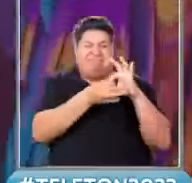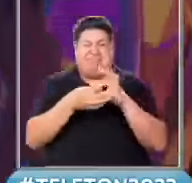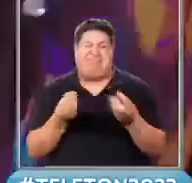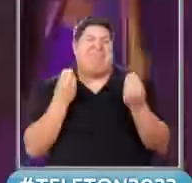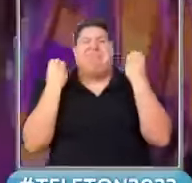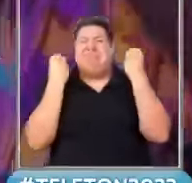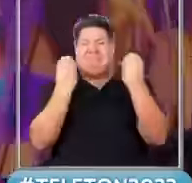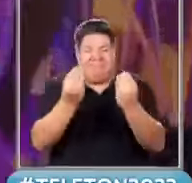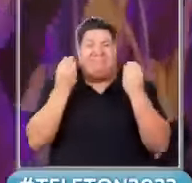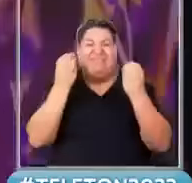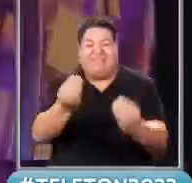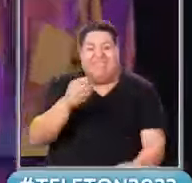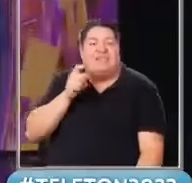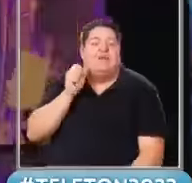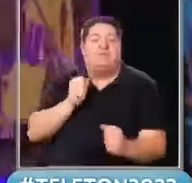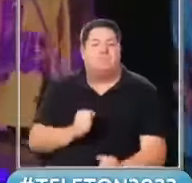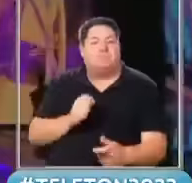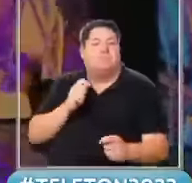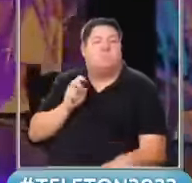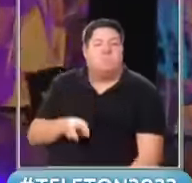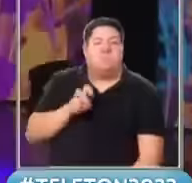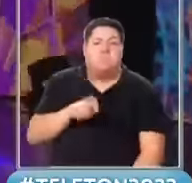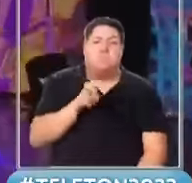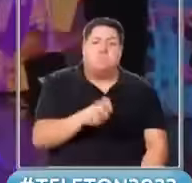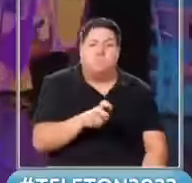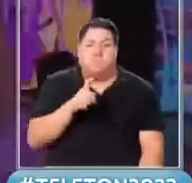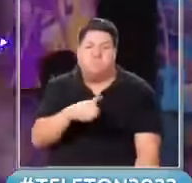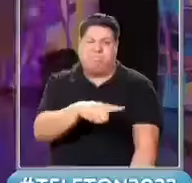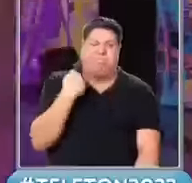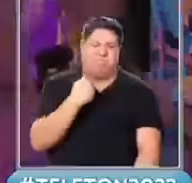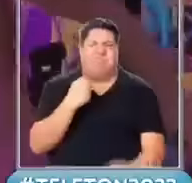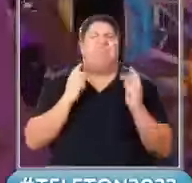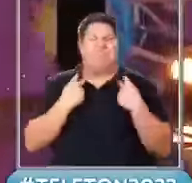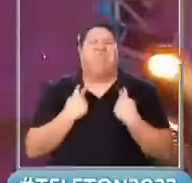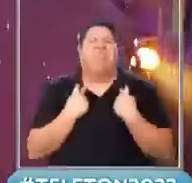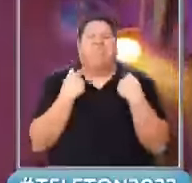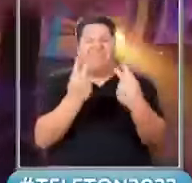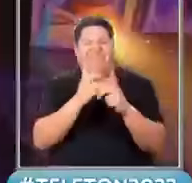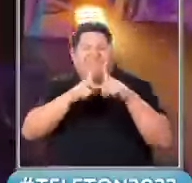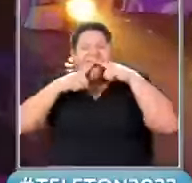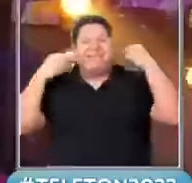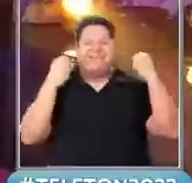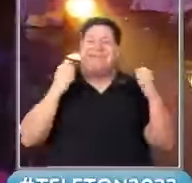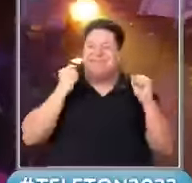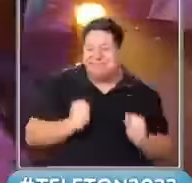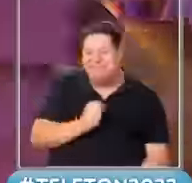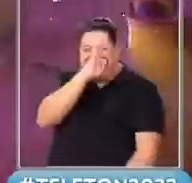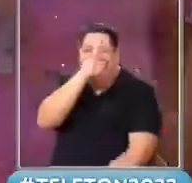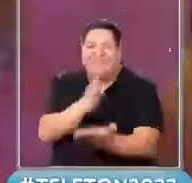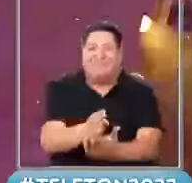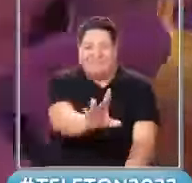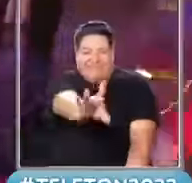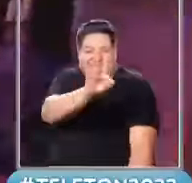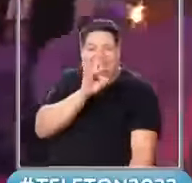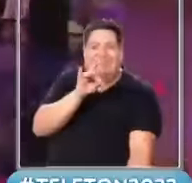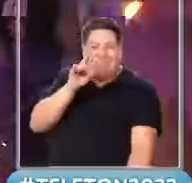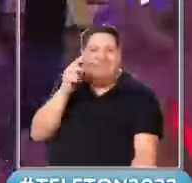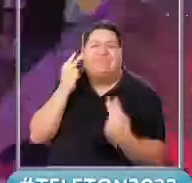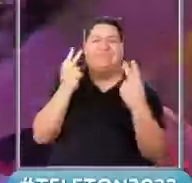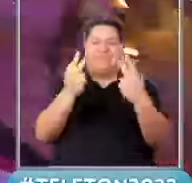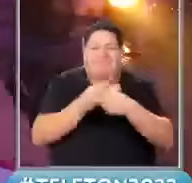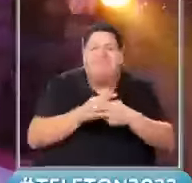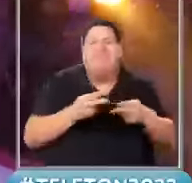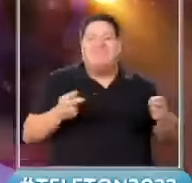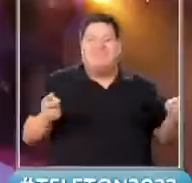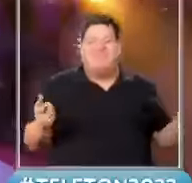mundo. Que pueda caminar sin miedo a fracasar. Que pueda sonreír sin miedo a decidir. Que pueda sin soñar en una